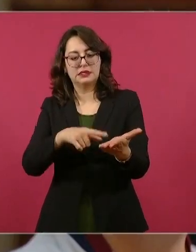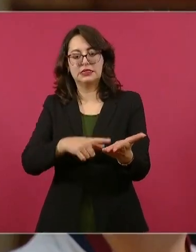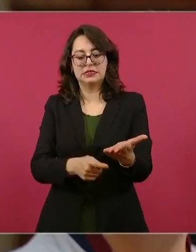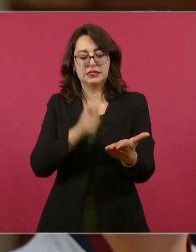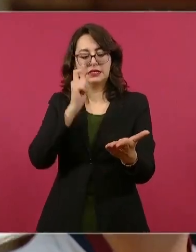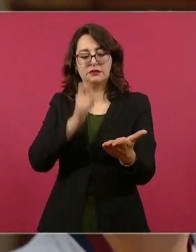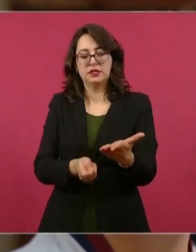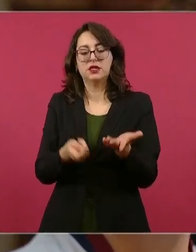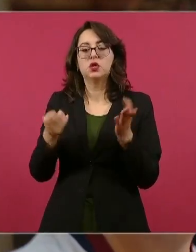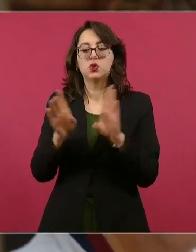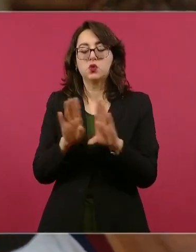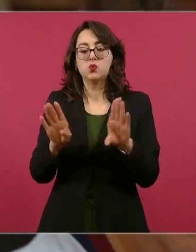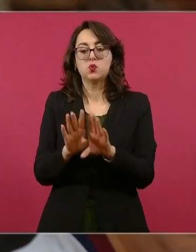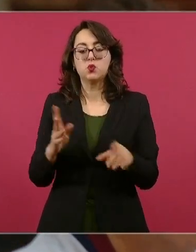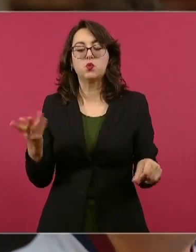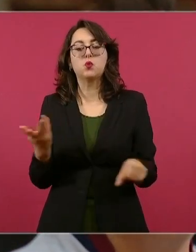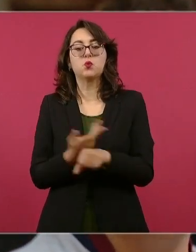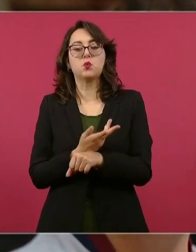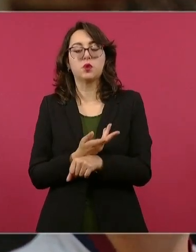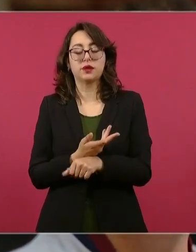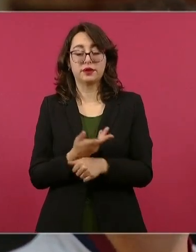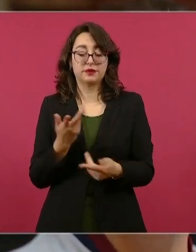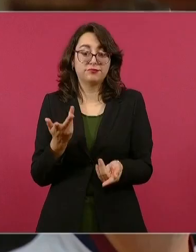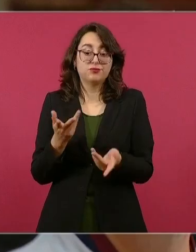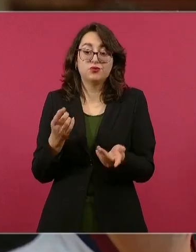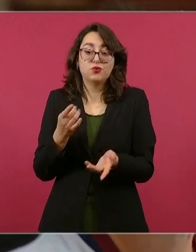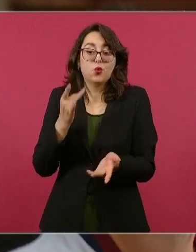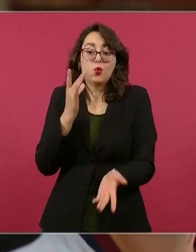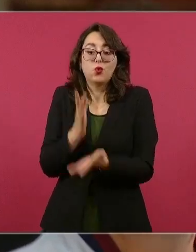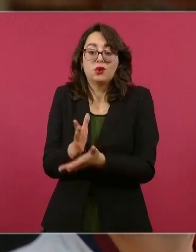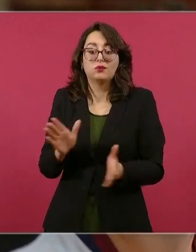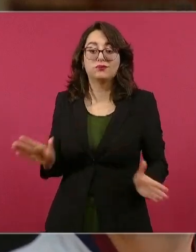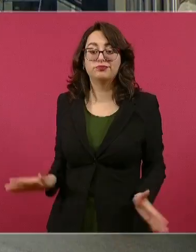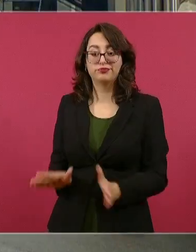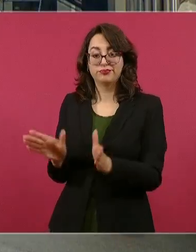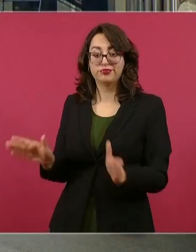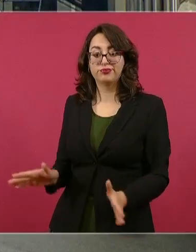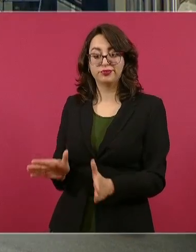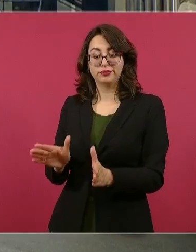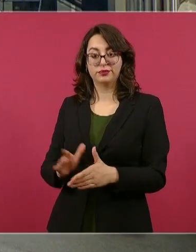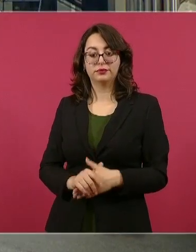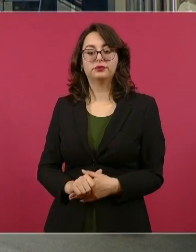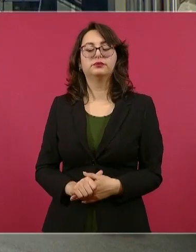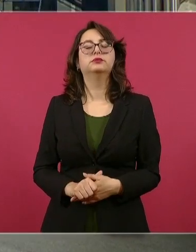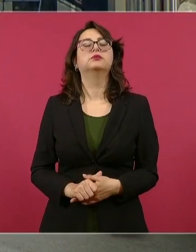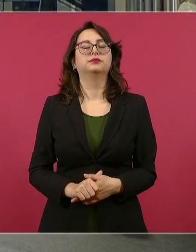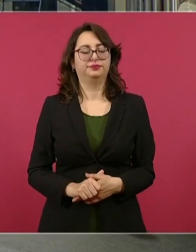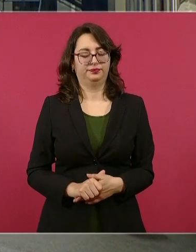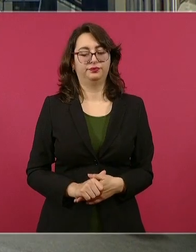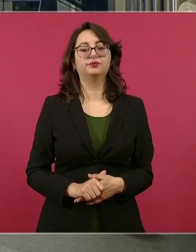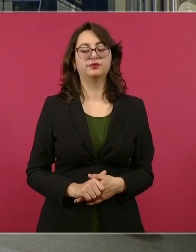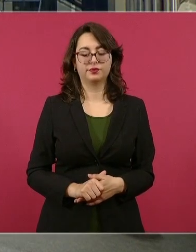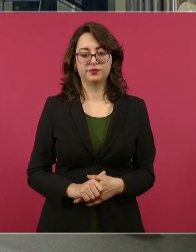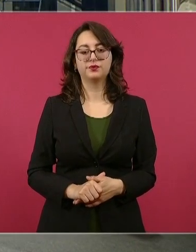que literal dicen sería un empujón muy importante que se planteara. Yo se lo